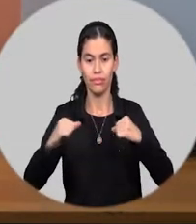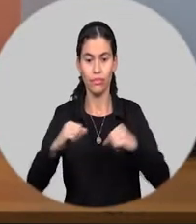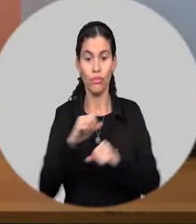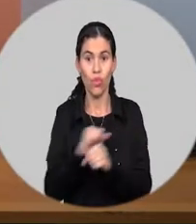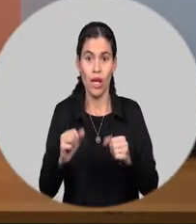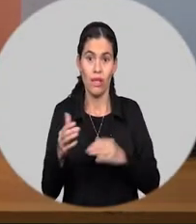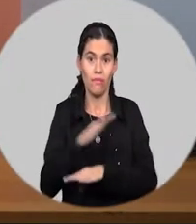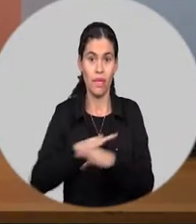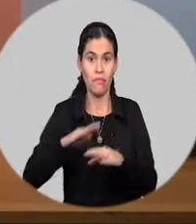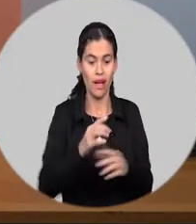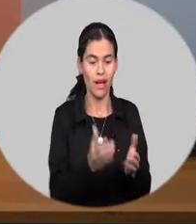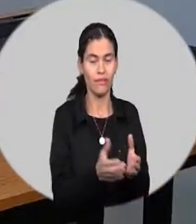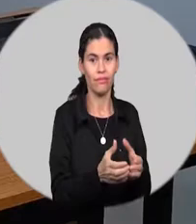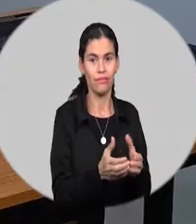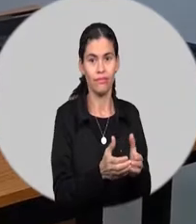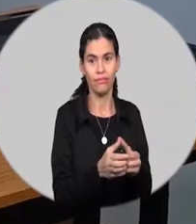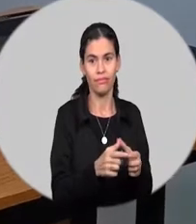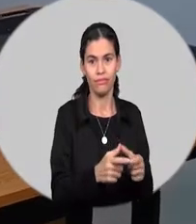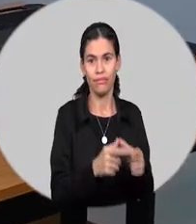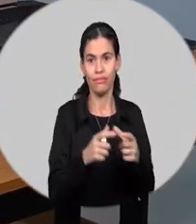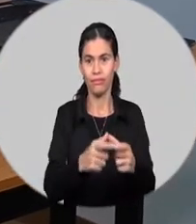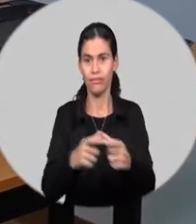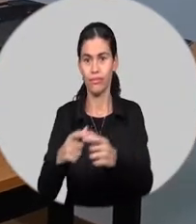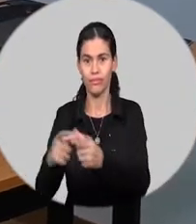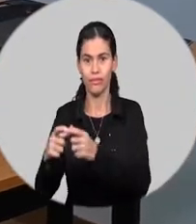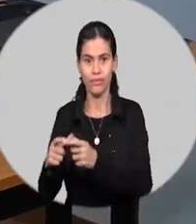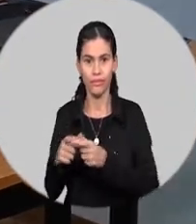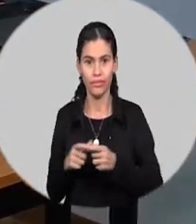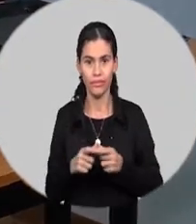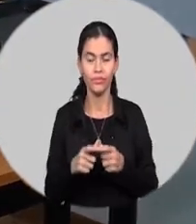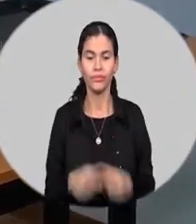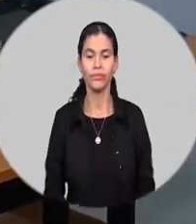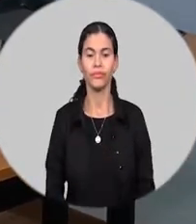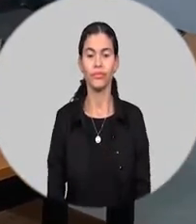para poder montar en nuestros moldecitos.